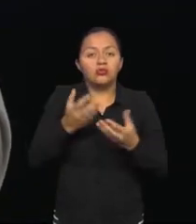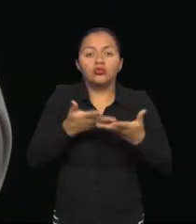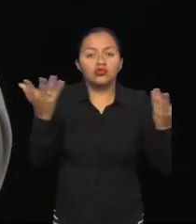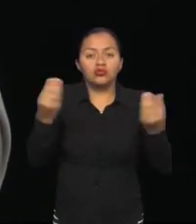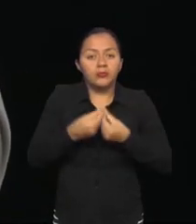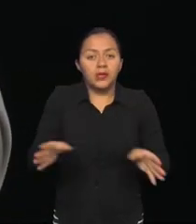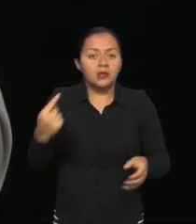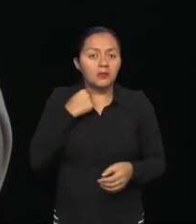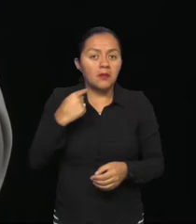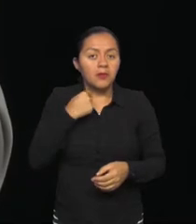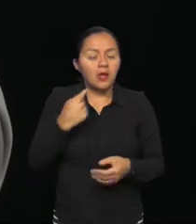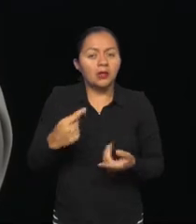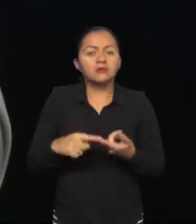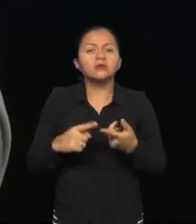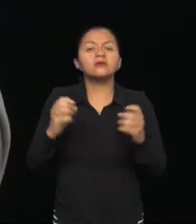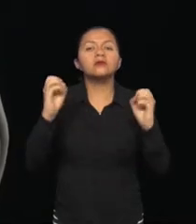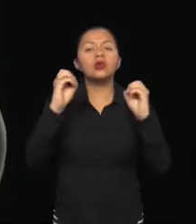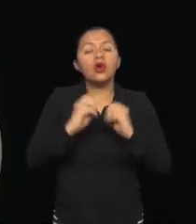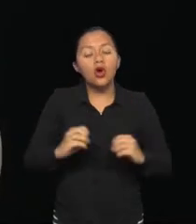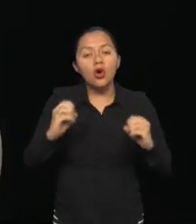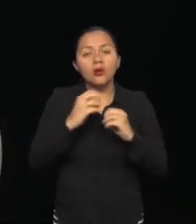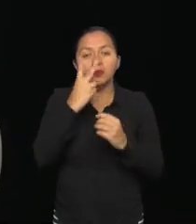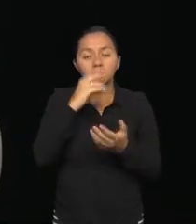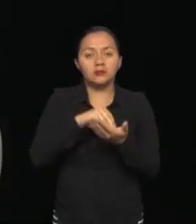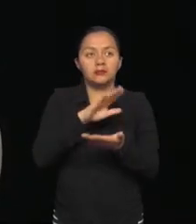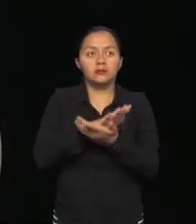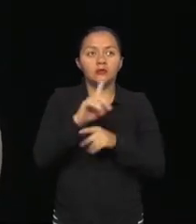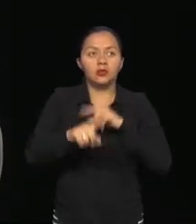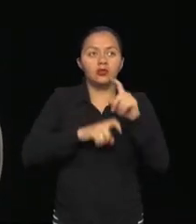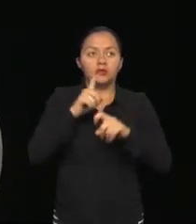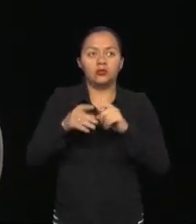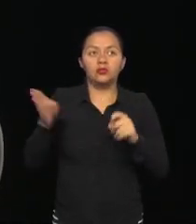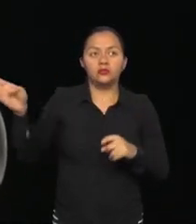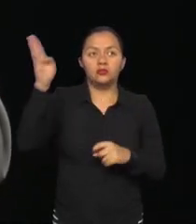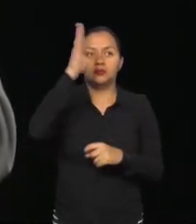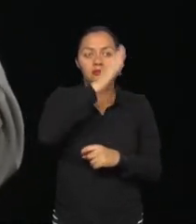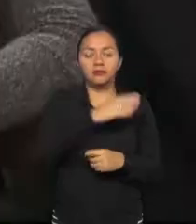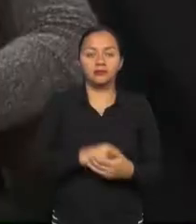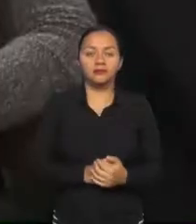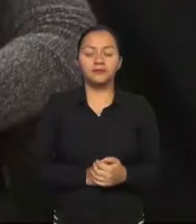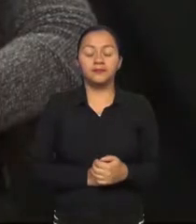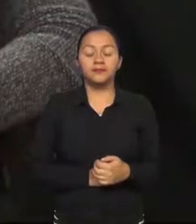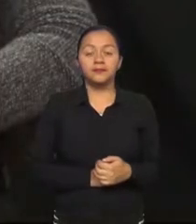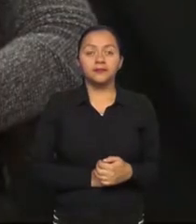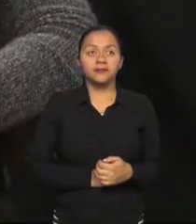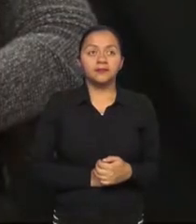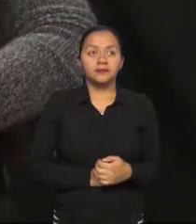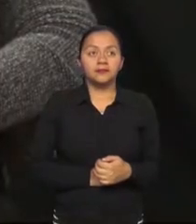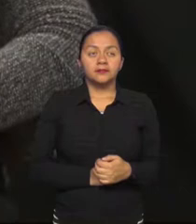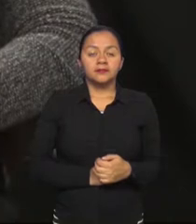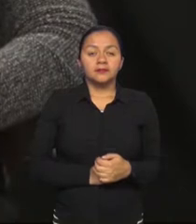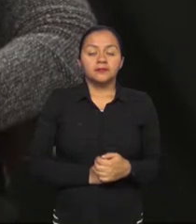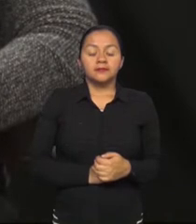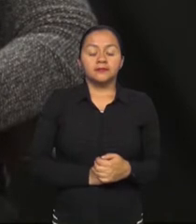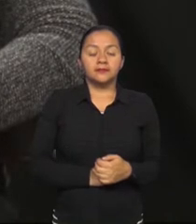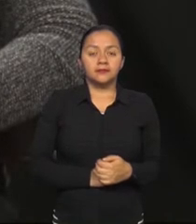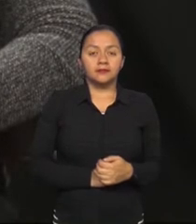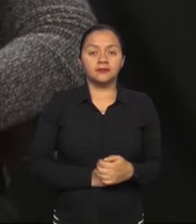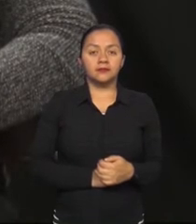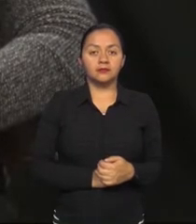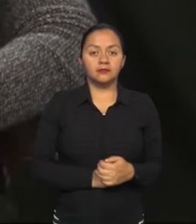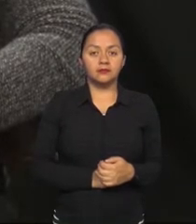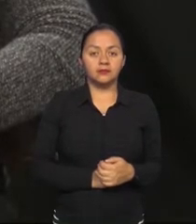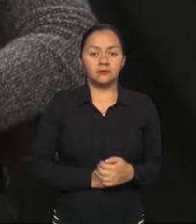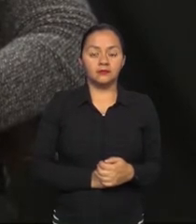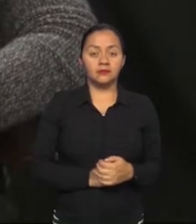también, que tú veas que has plasmado con las consultas que has tenido con la sociedad civil? Bueno, pues